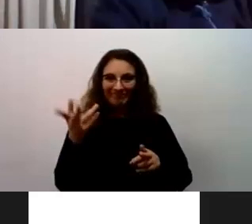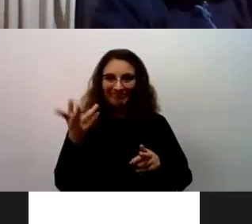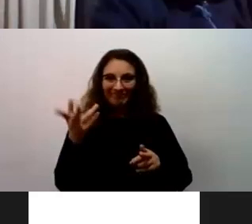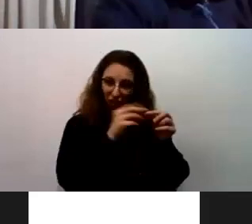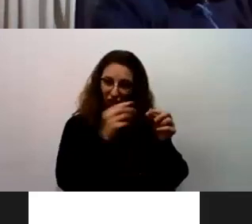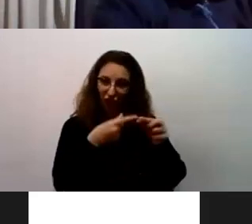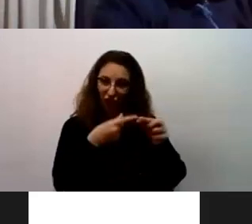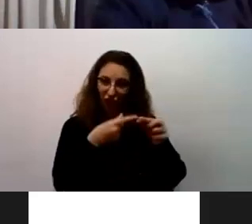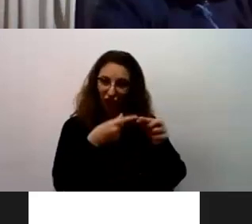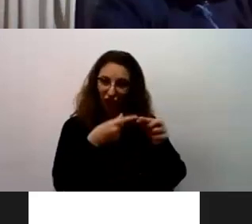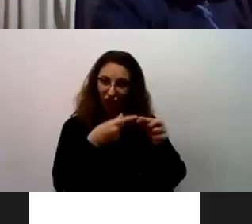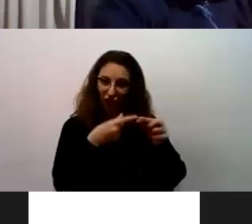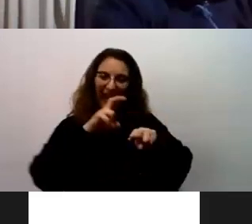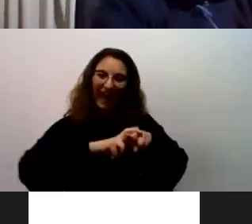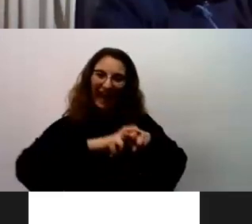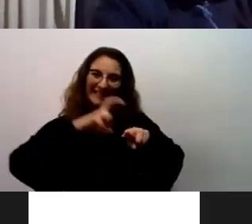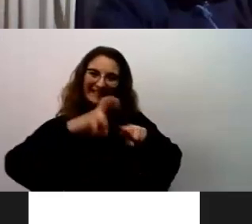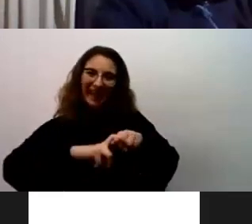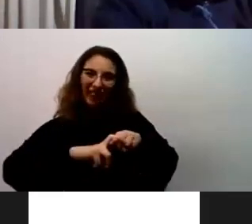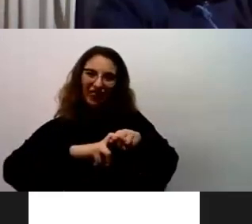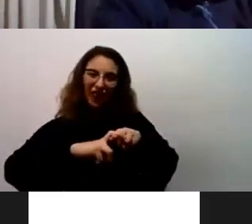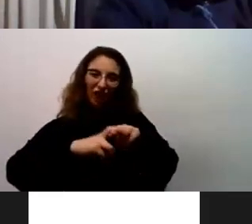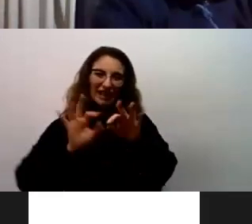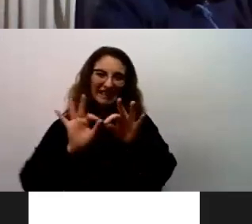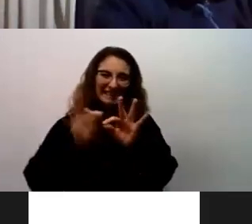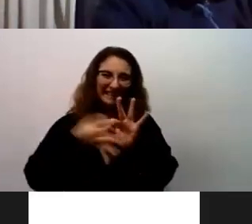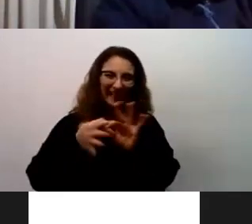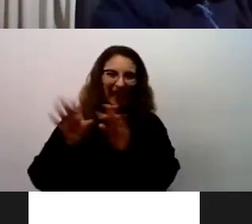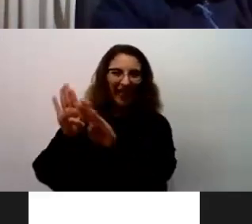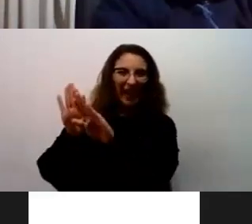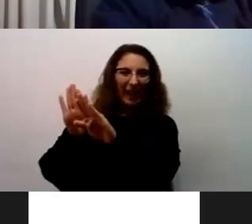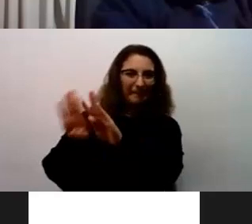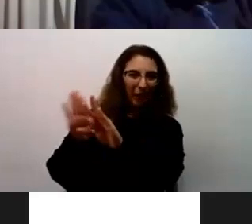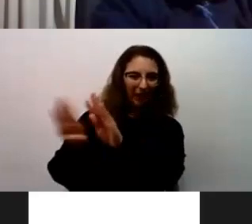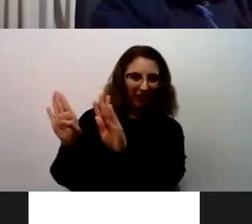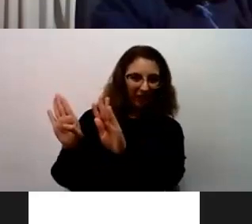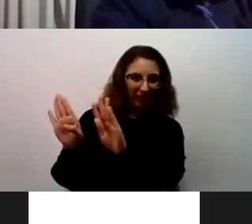la entrada y salida del micro. Con lo cual,